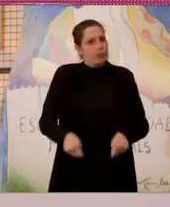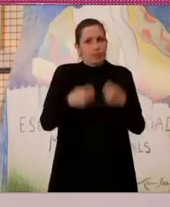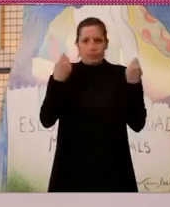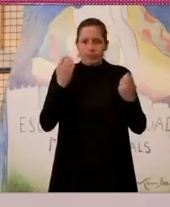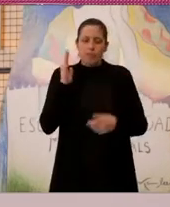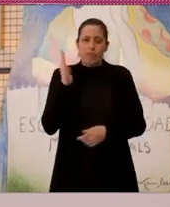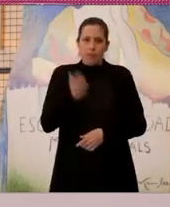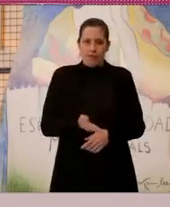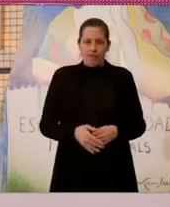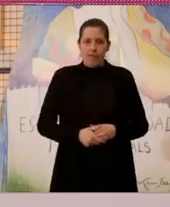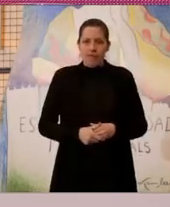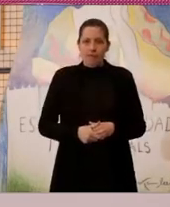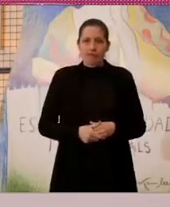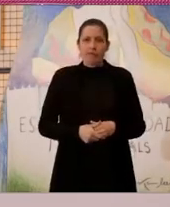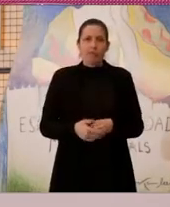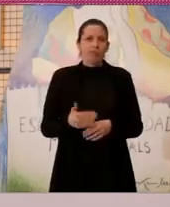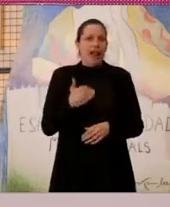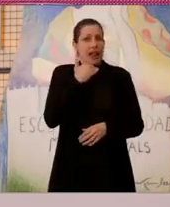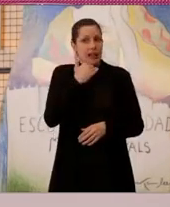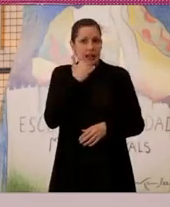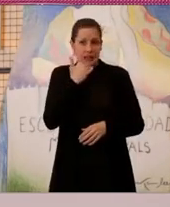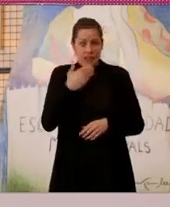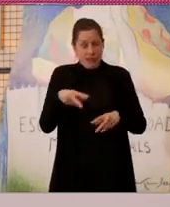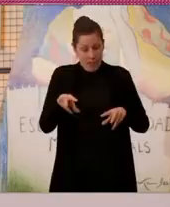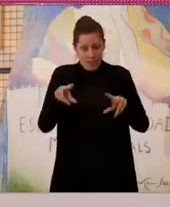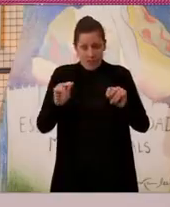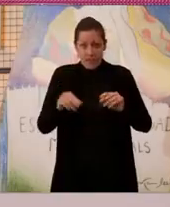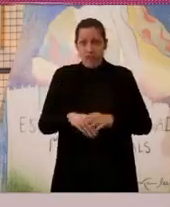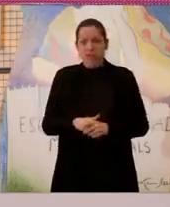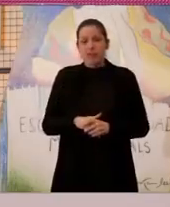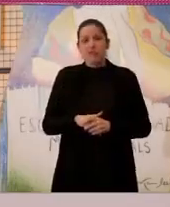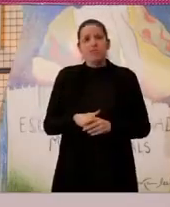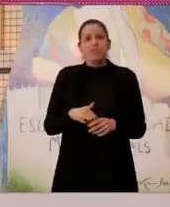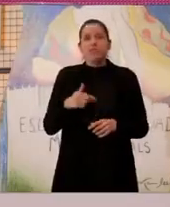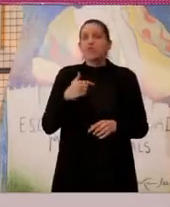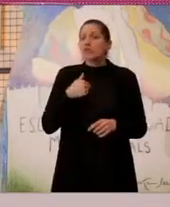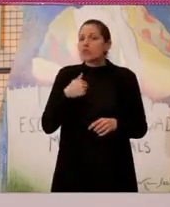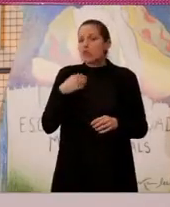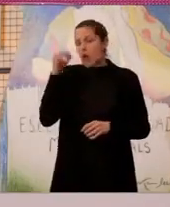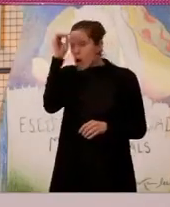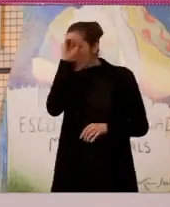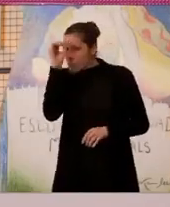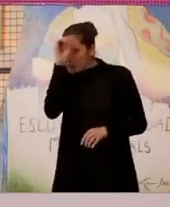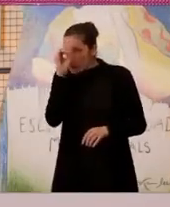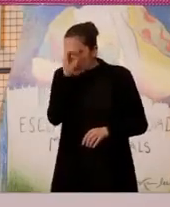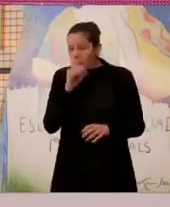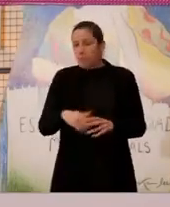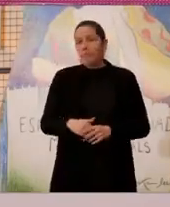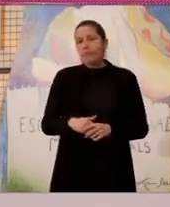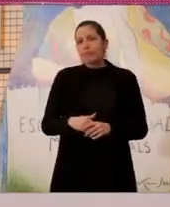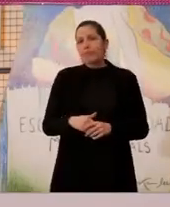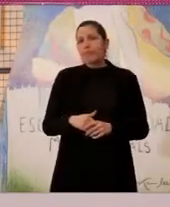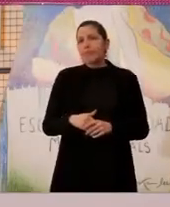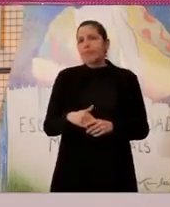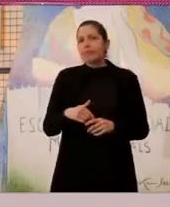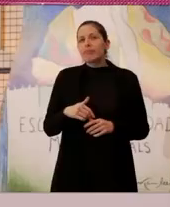voy a ir terminando desde mi punto de vista tenemos que o sea